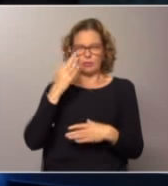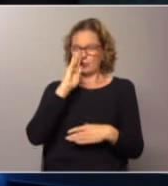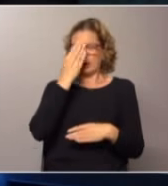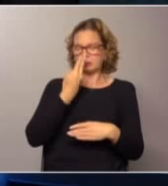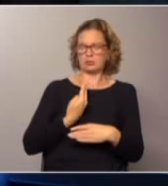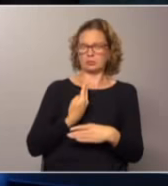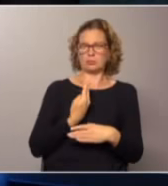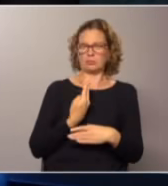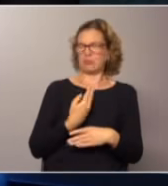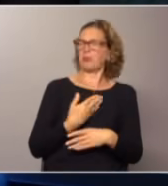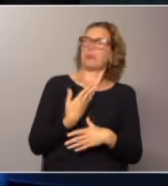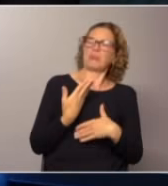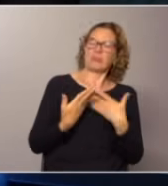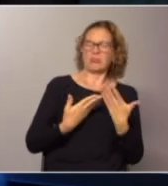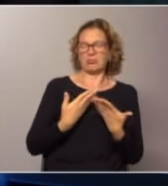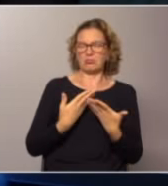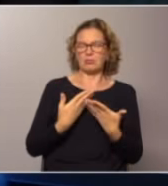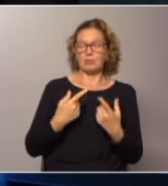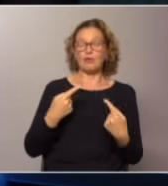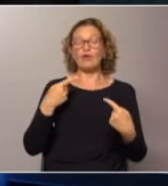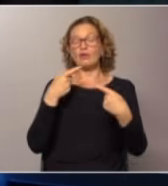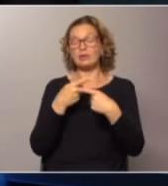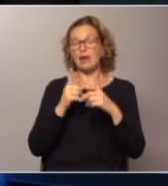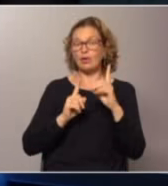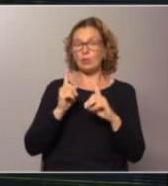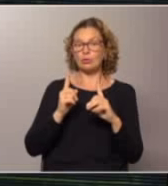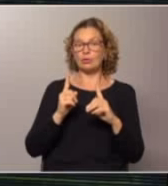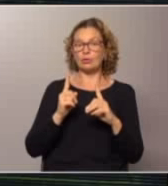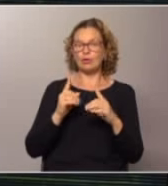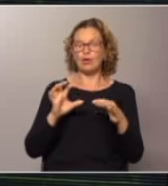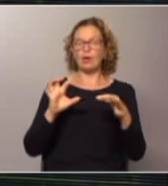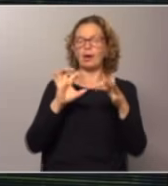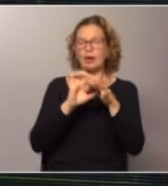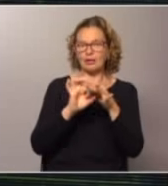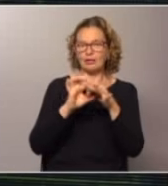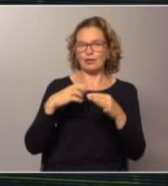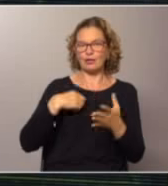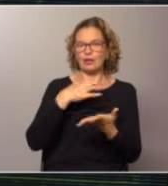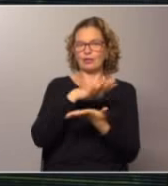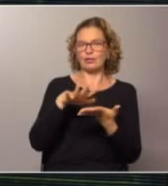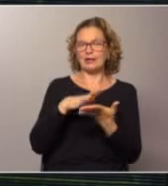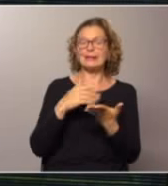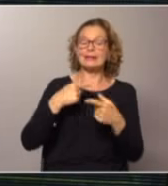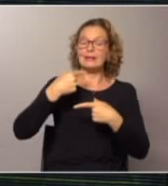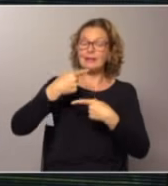actitud prepotente pero para enfrentar ciertas cosas conectó con la sociedad y sigue conectando y esa gente